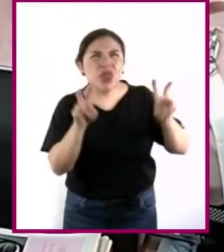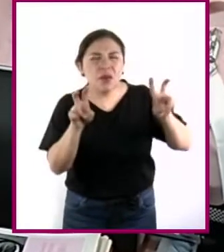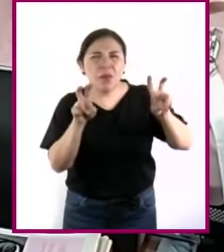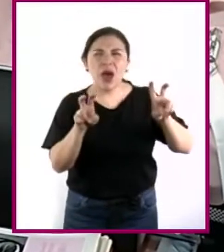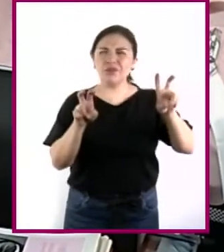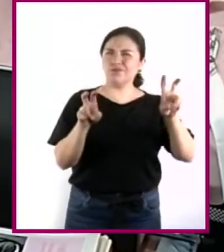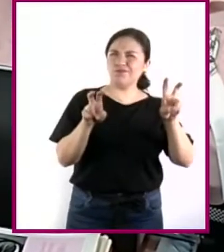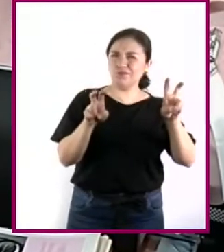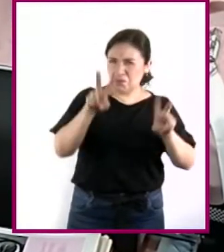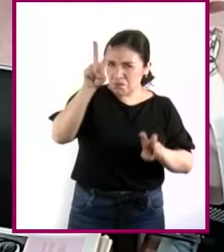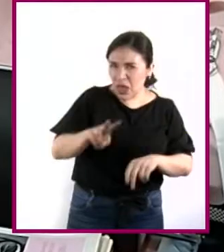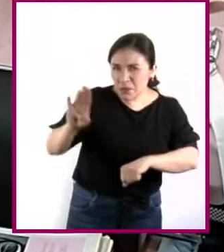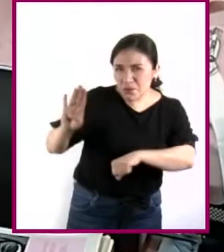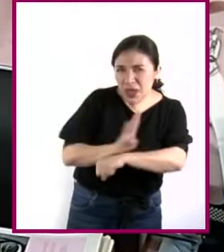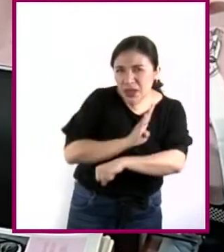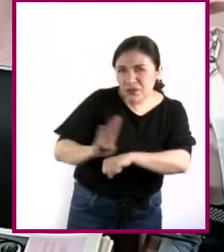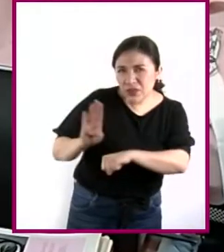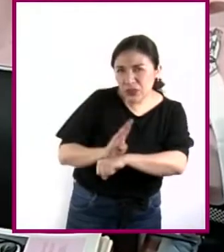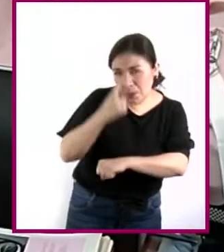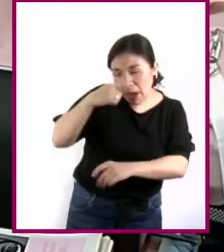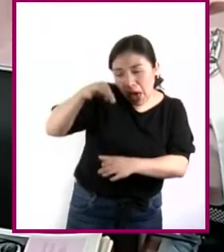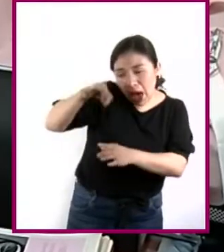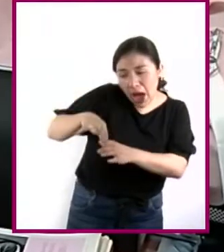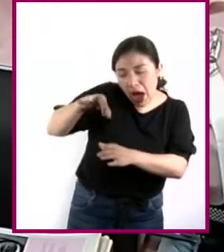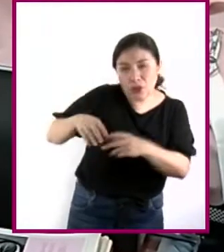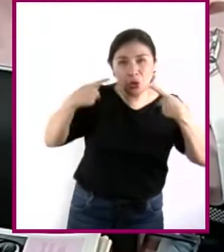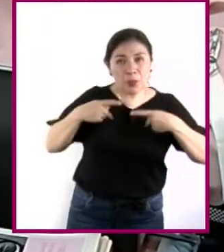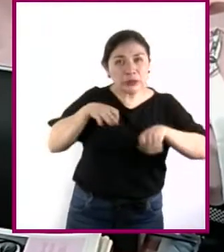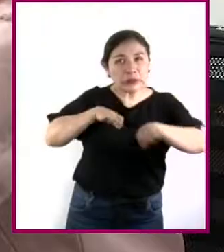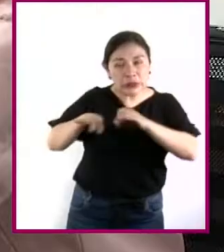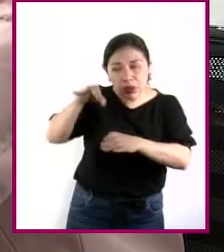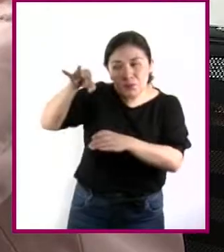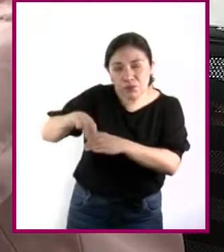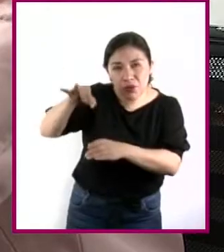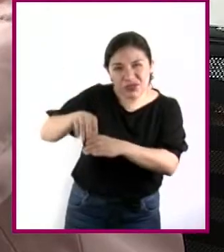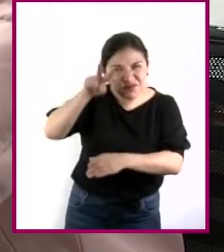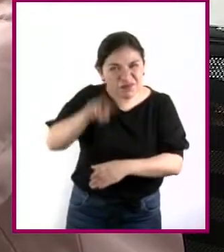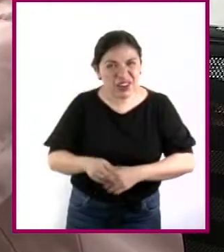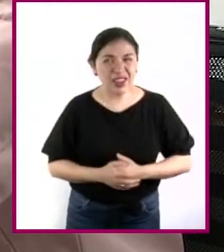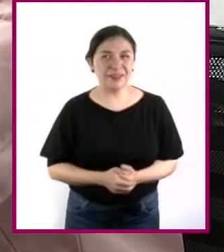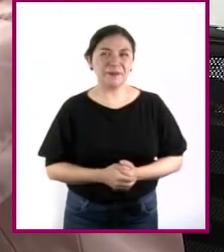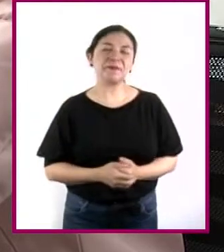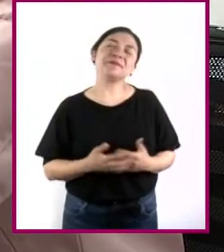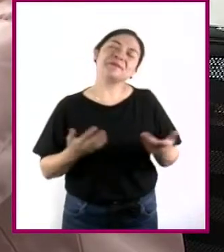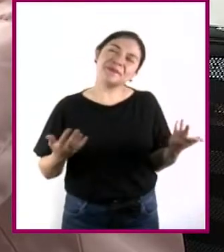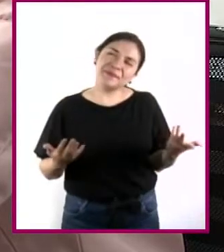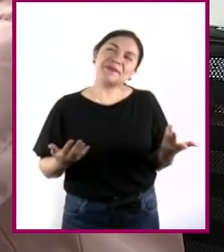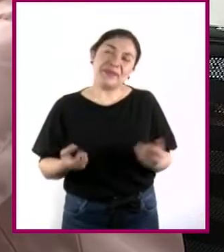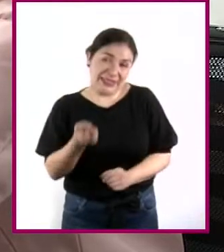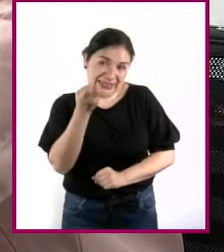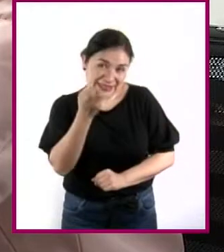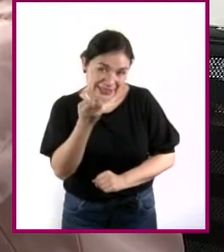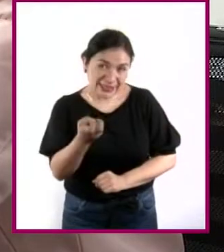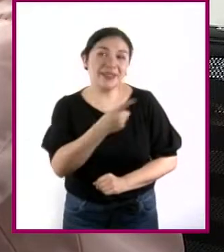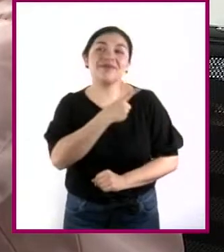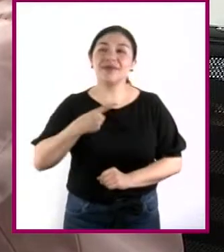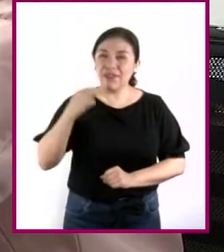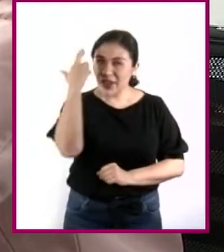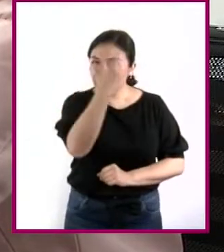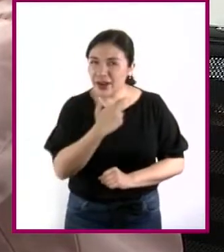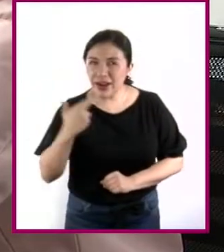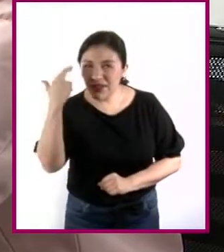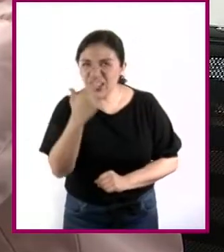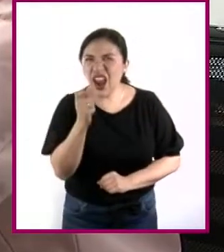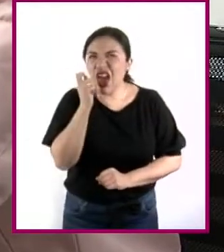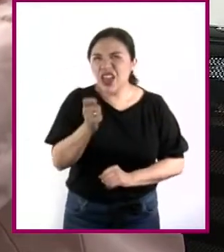¿qué tanto beneficia realmente el ahorro que hace el trabajador en la Afore? Bueno, eso. Hay que revisar en qué